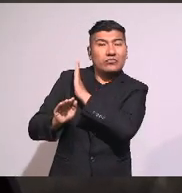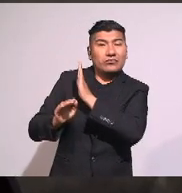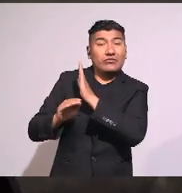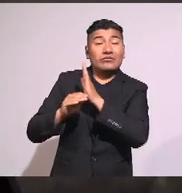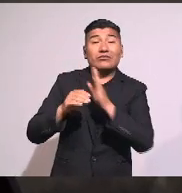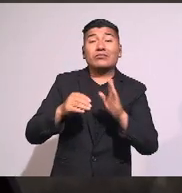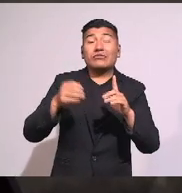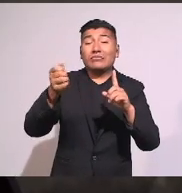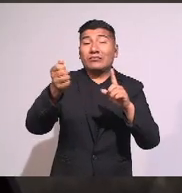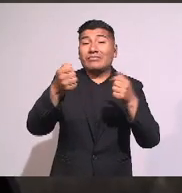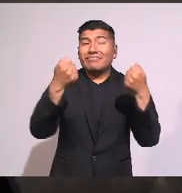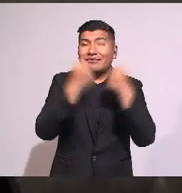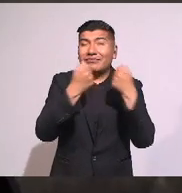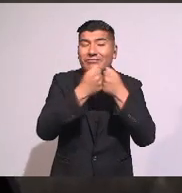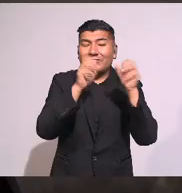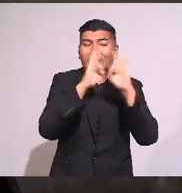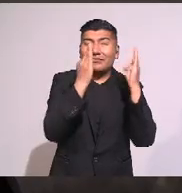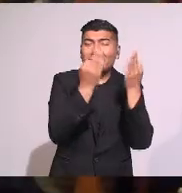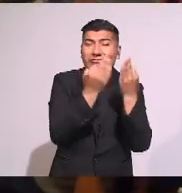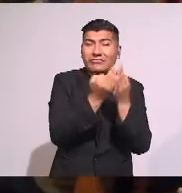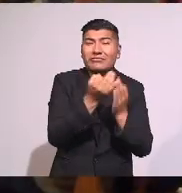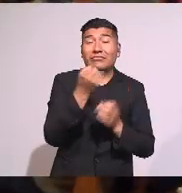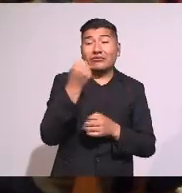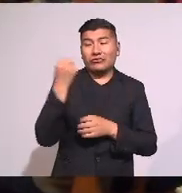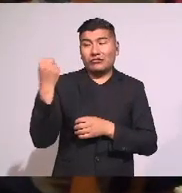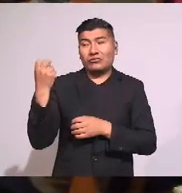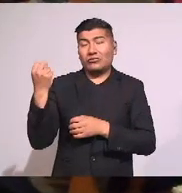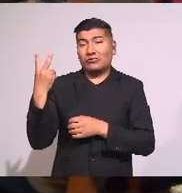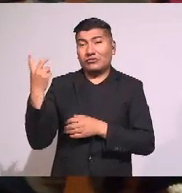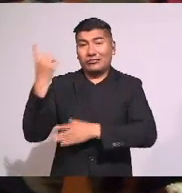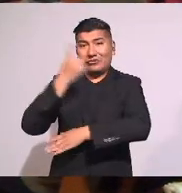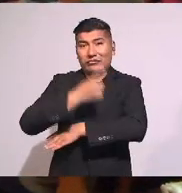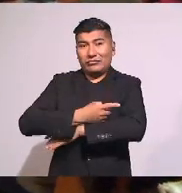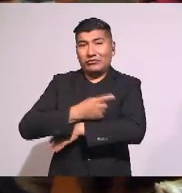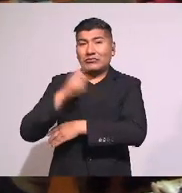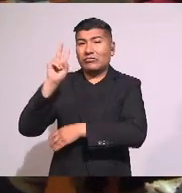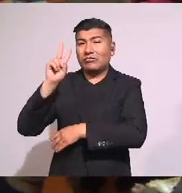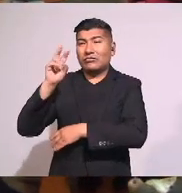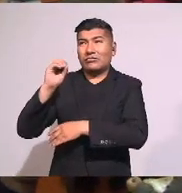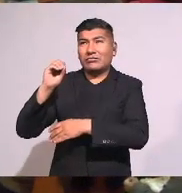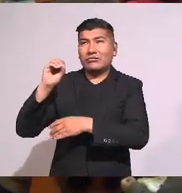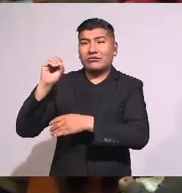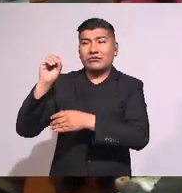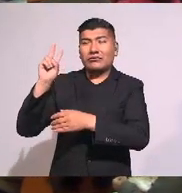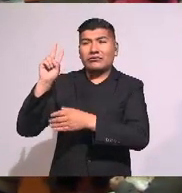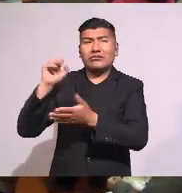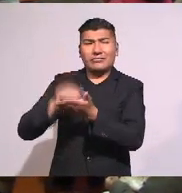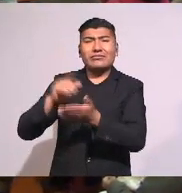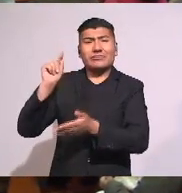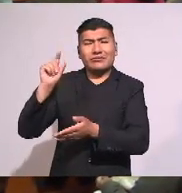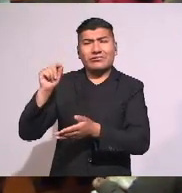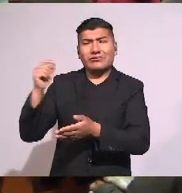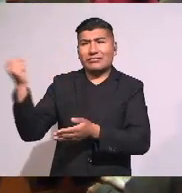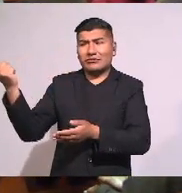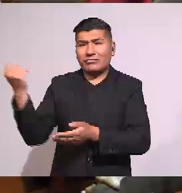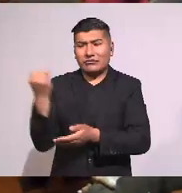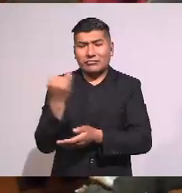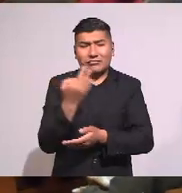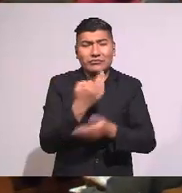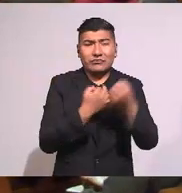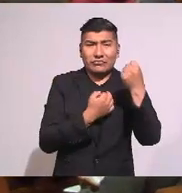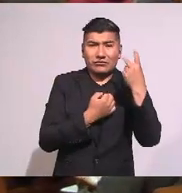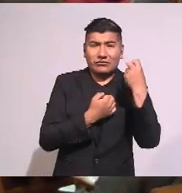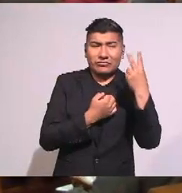violencia familiar en 12 días que va del año 2020, aproximadamente tenemos